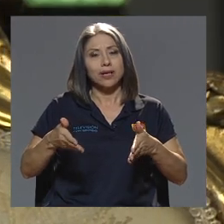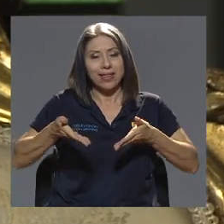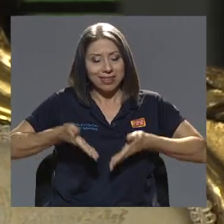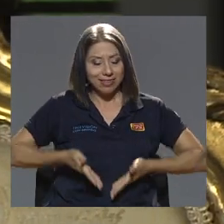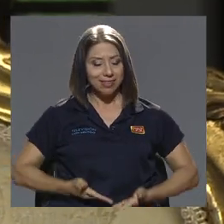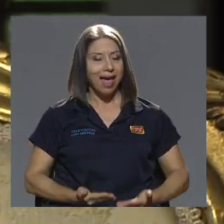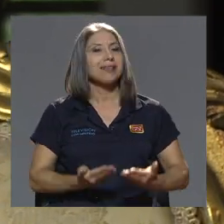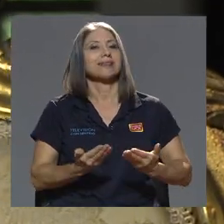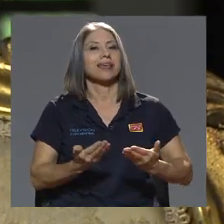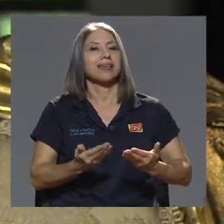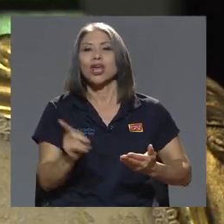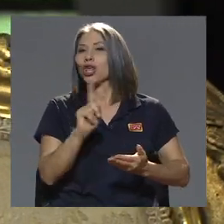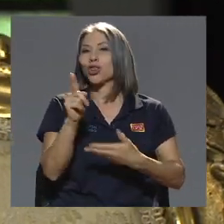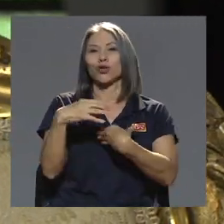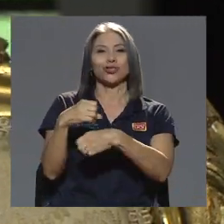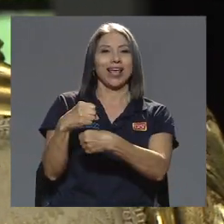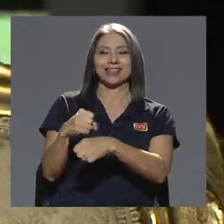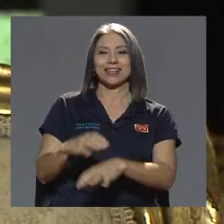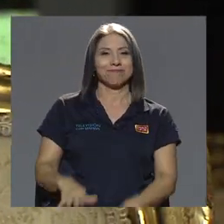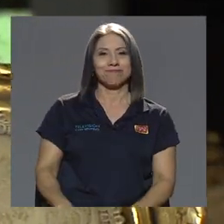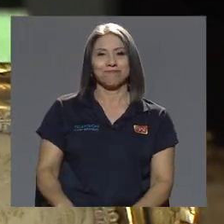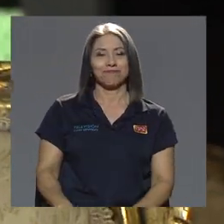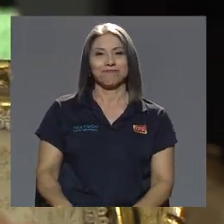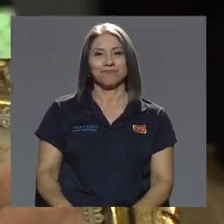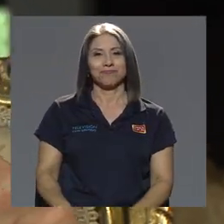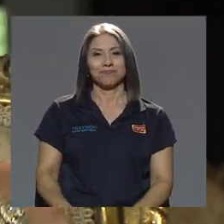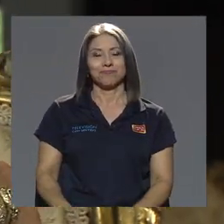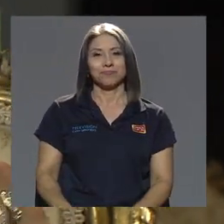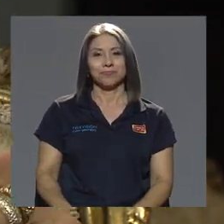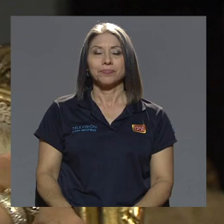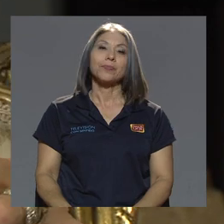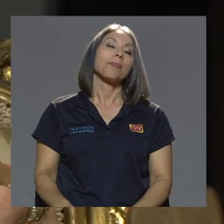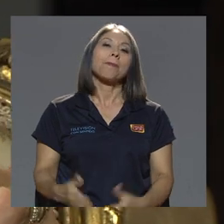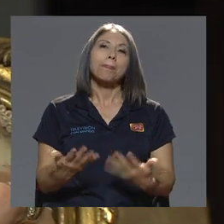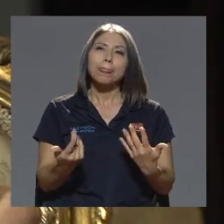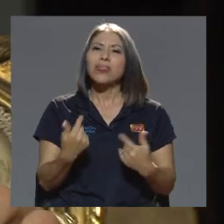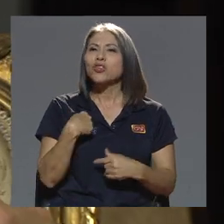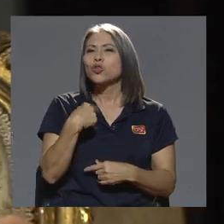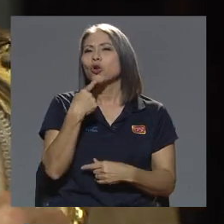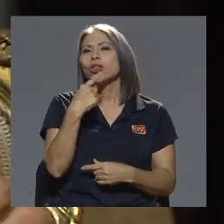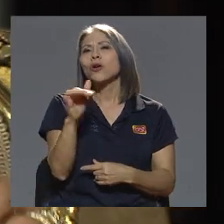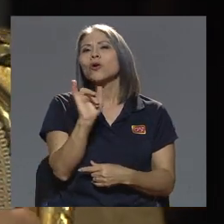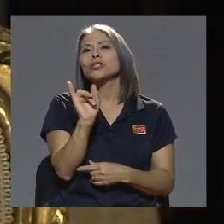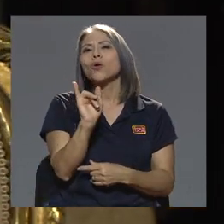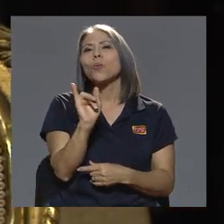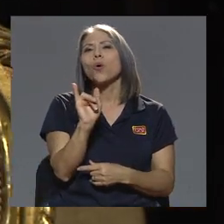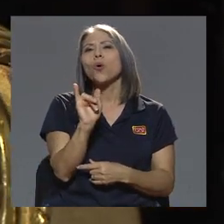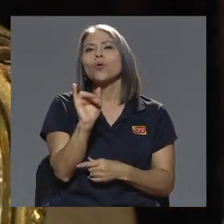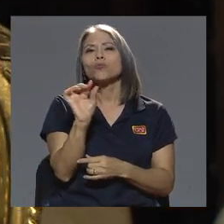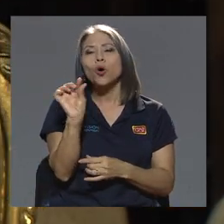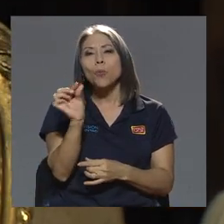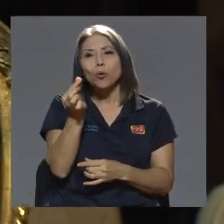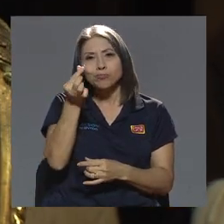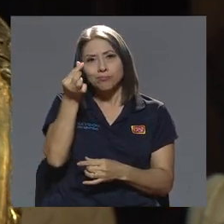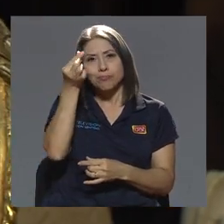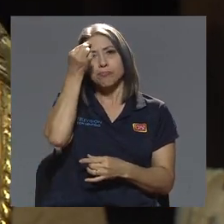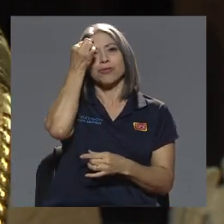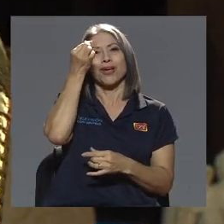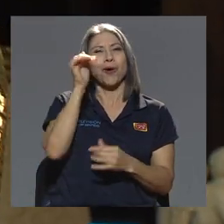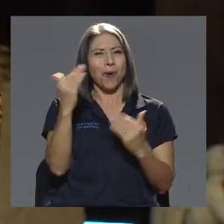nacen, no se hacen. Hay, yo digo que es una especie de chip el que le ponen a